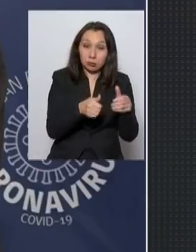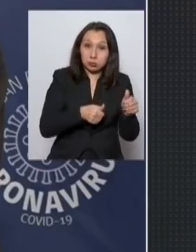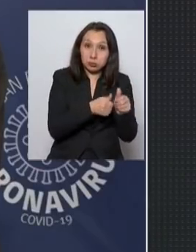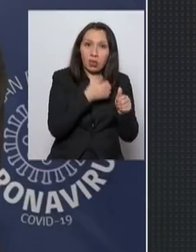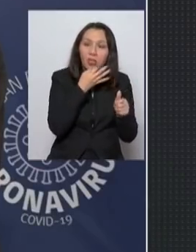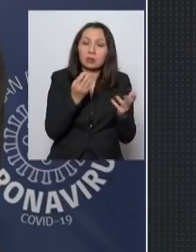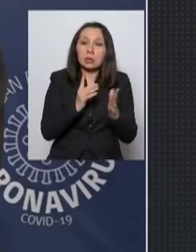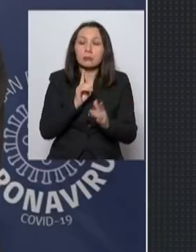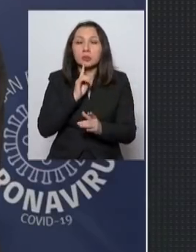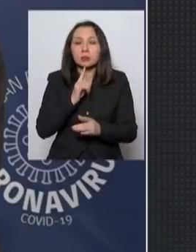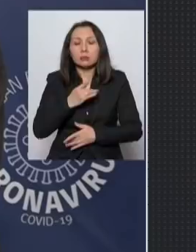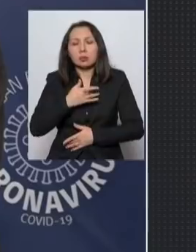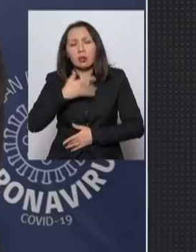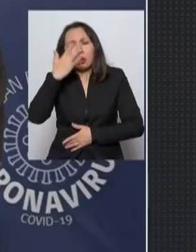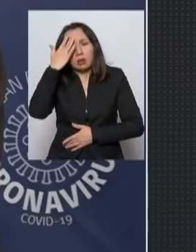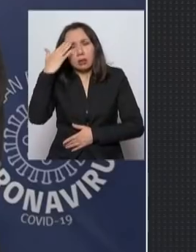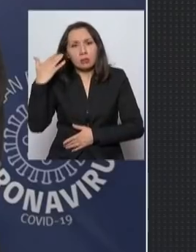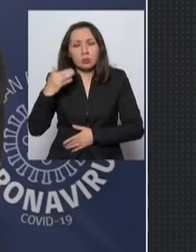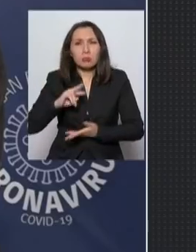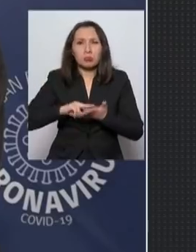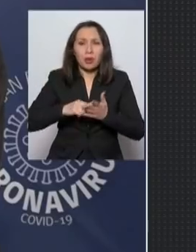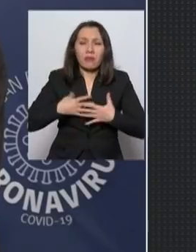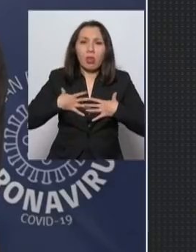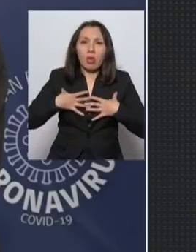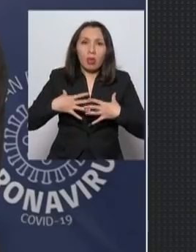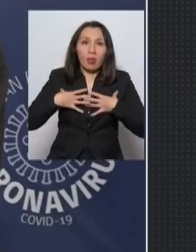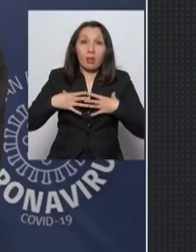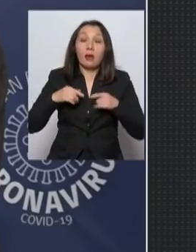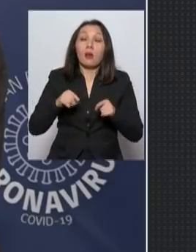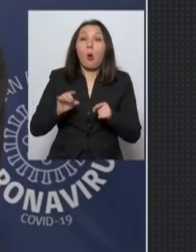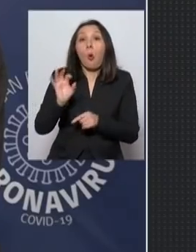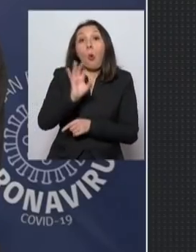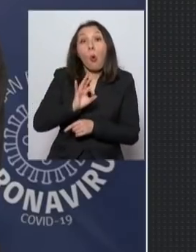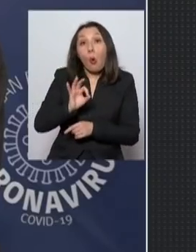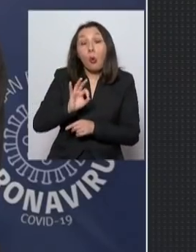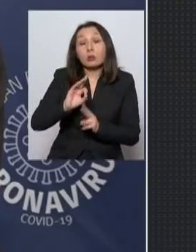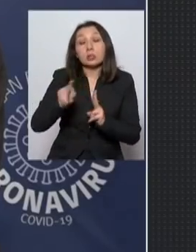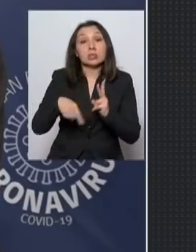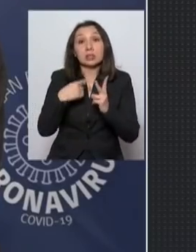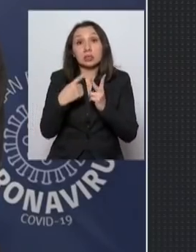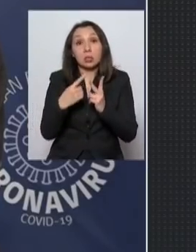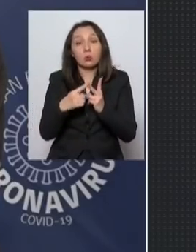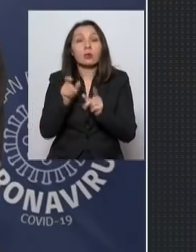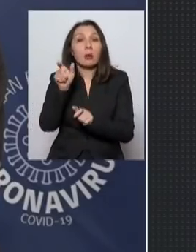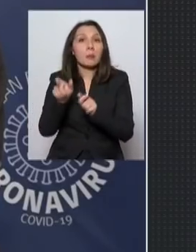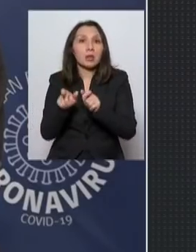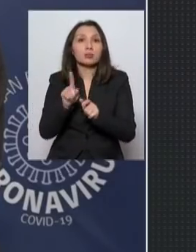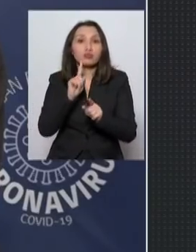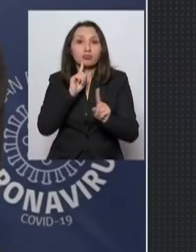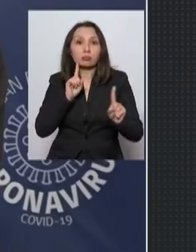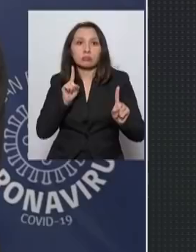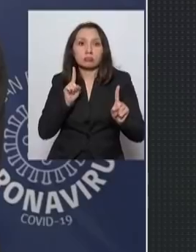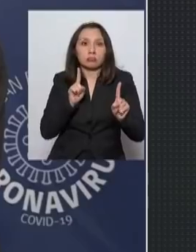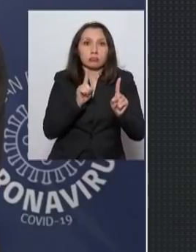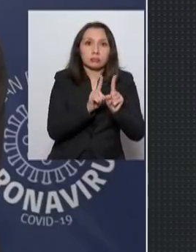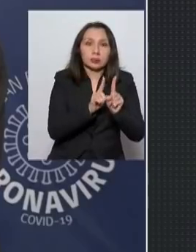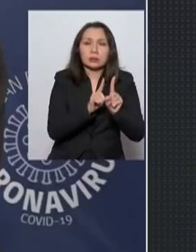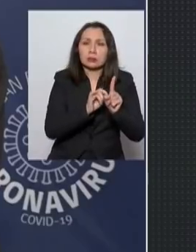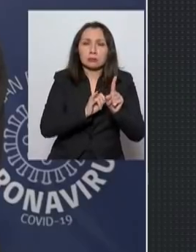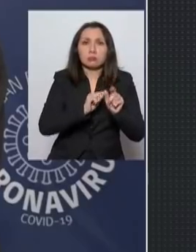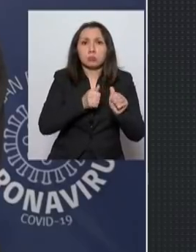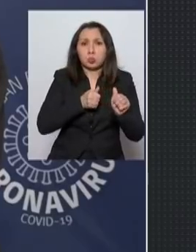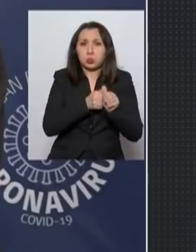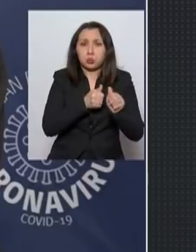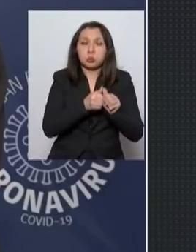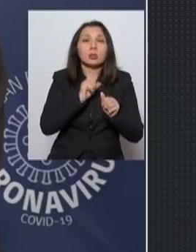que tienen un síntoma importante respiratorio, en segundo lugar, son personas que han estado en contacto estrecho, y está